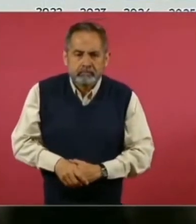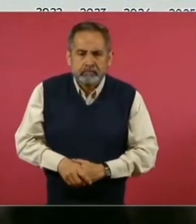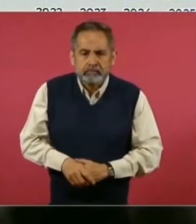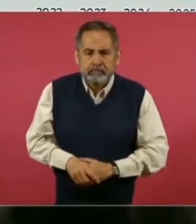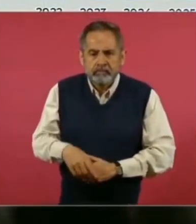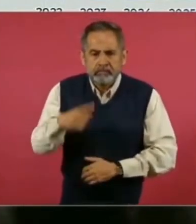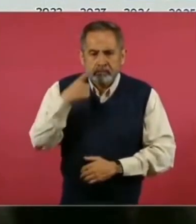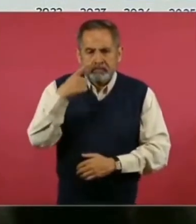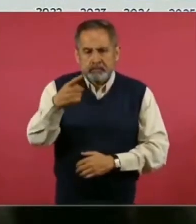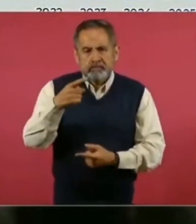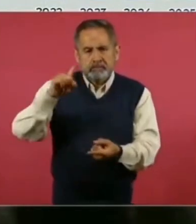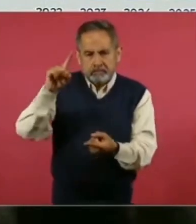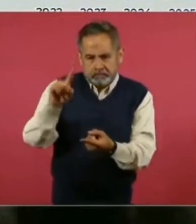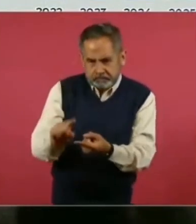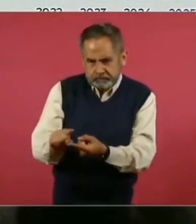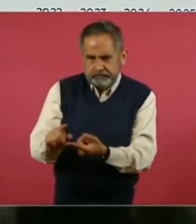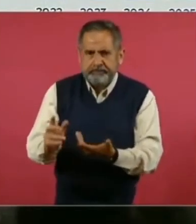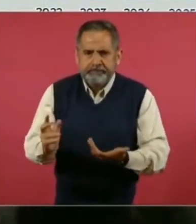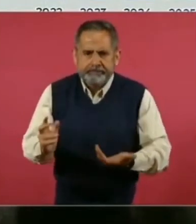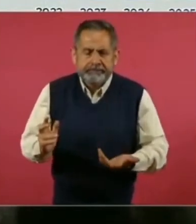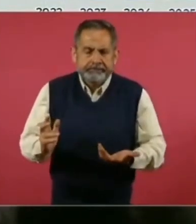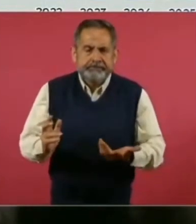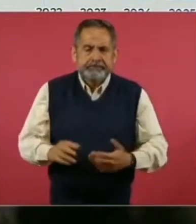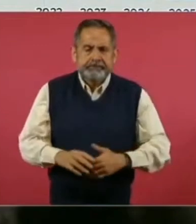Y miren lo que han bajado.